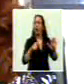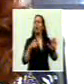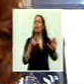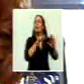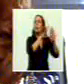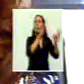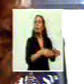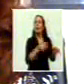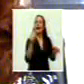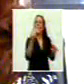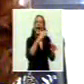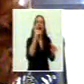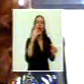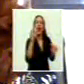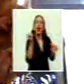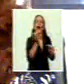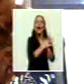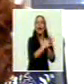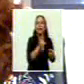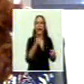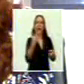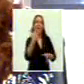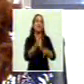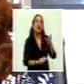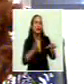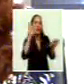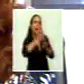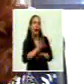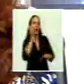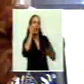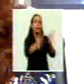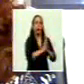que pongan una cartita, me equivoqué, sorry.